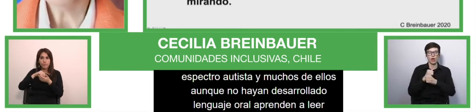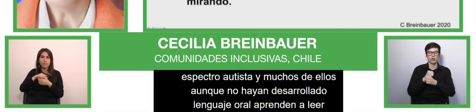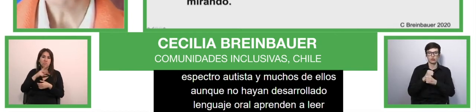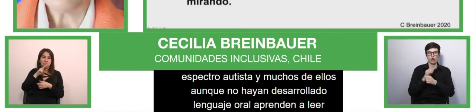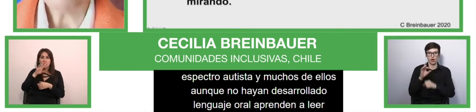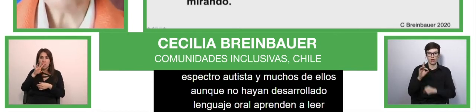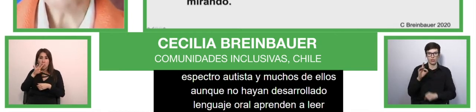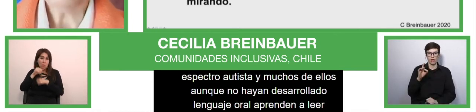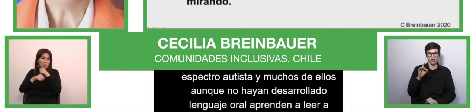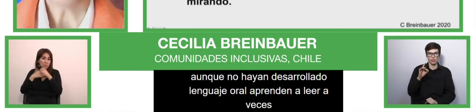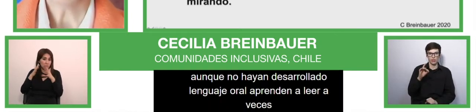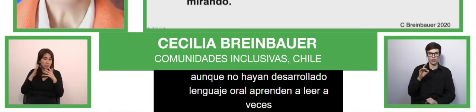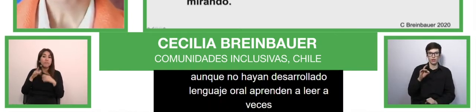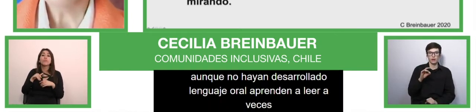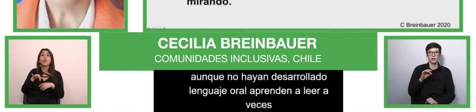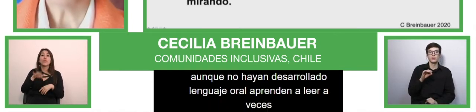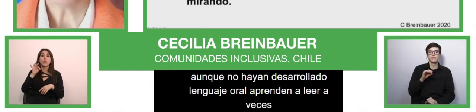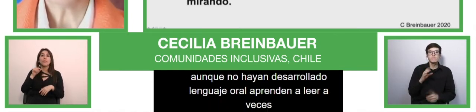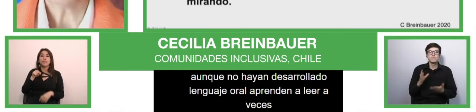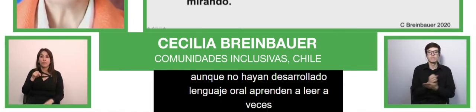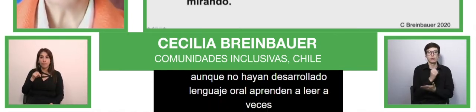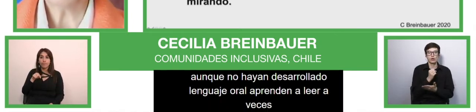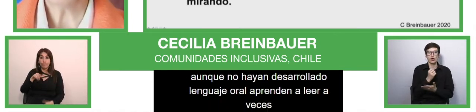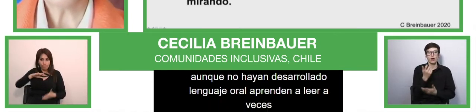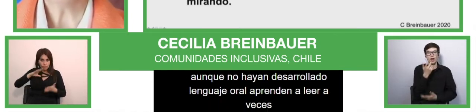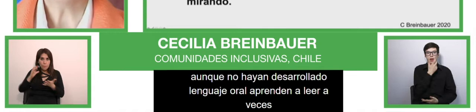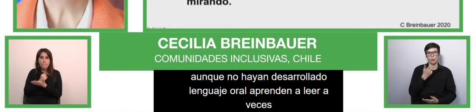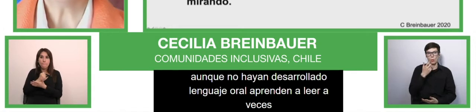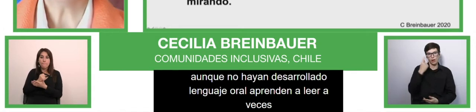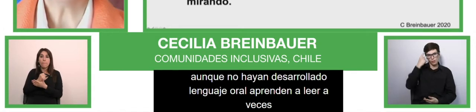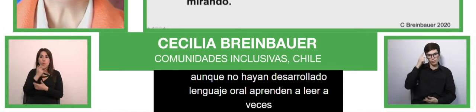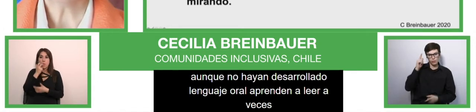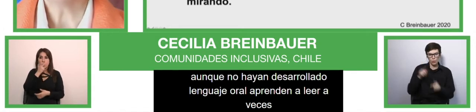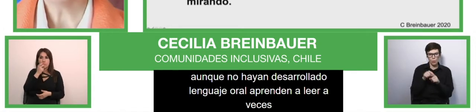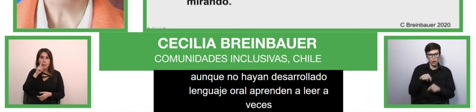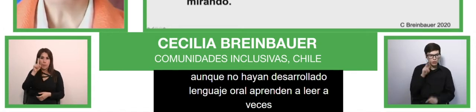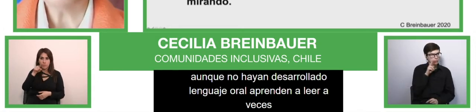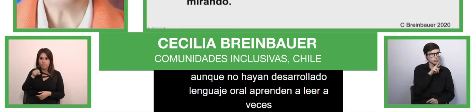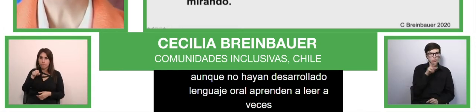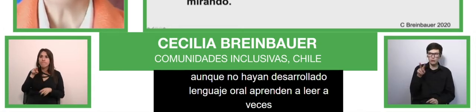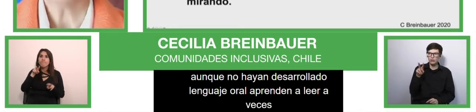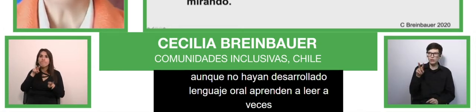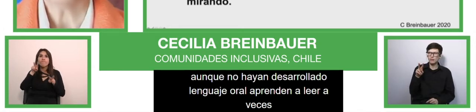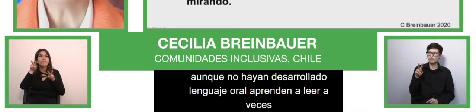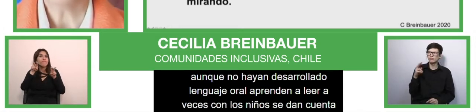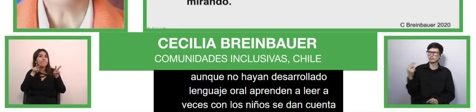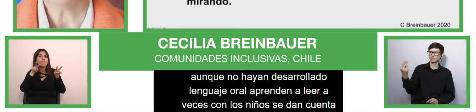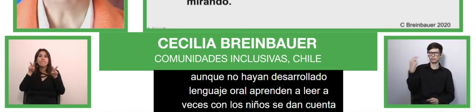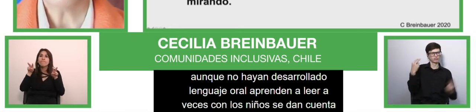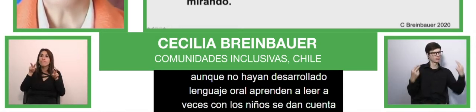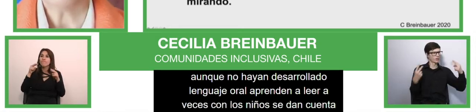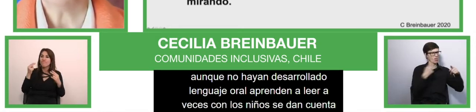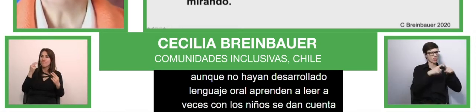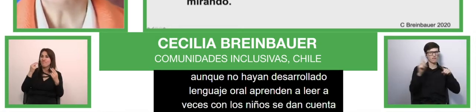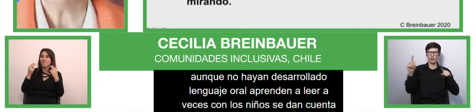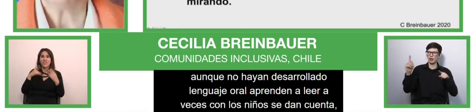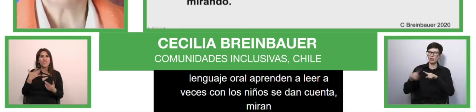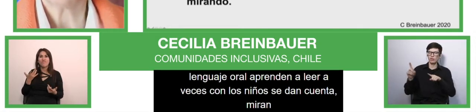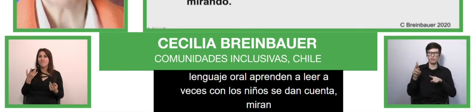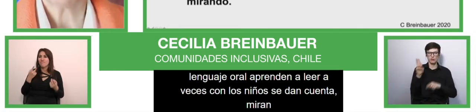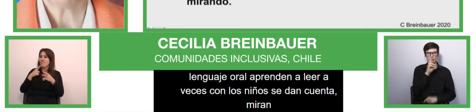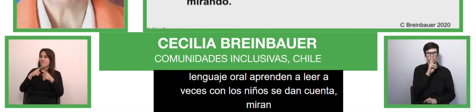los niños se dan cuenta miran cómo los tratan diferentes o como los miran diferentes desde temprana